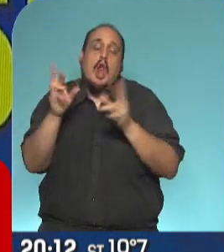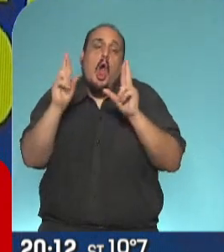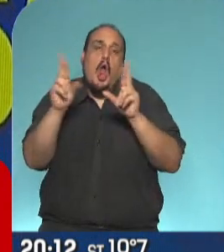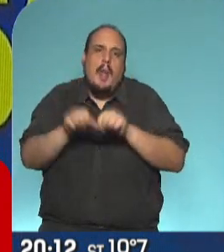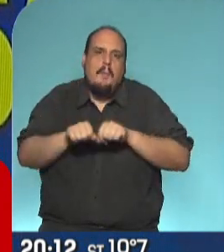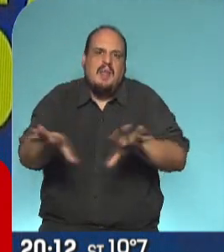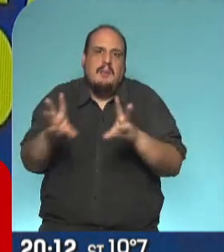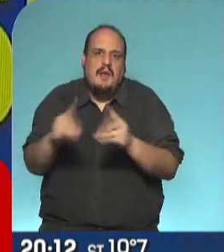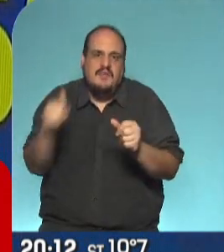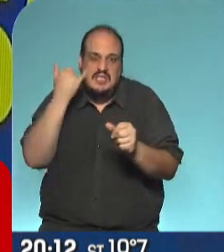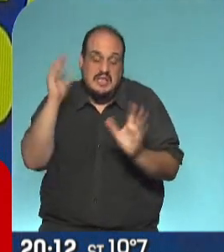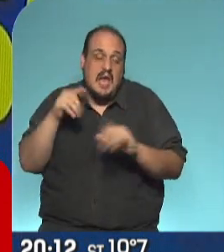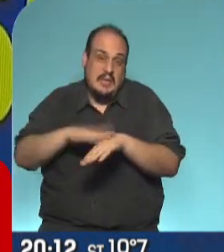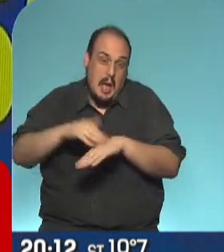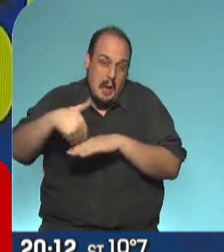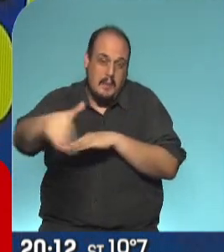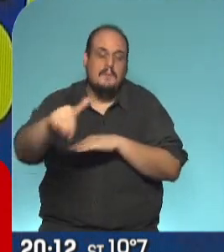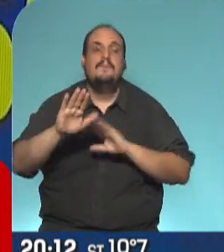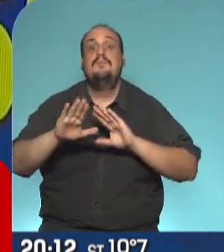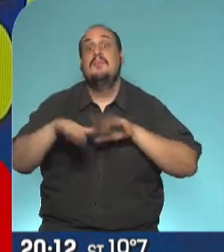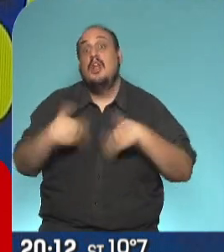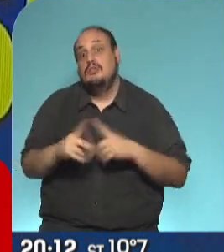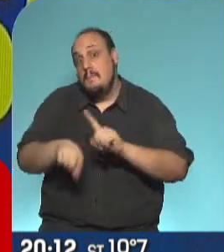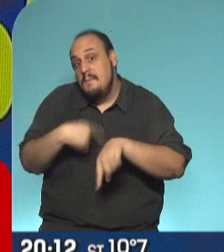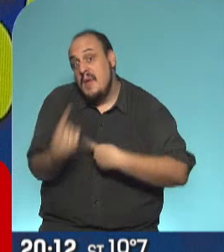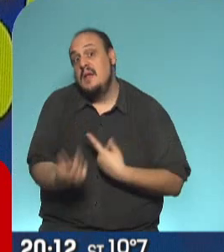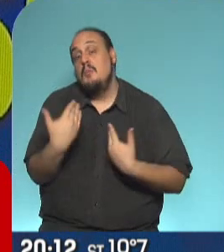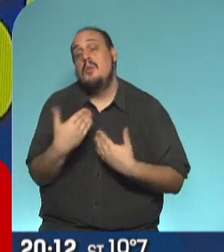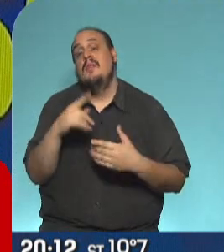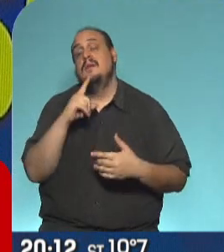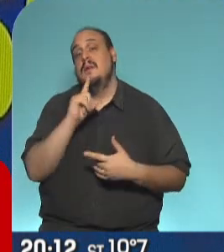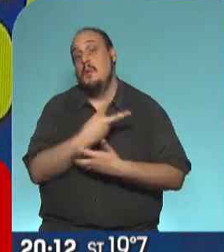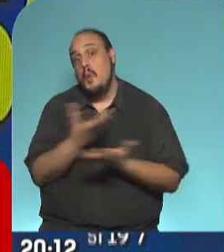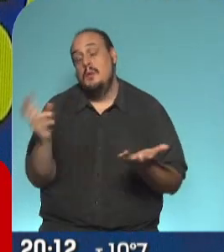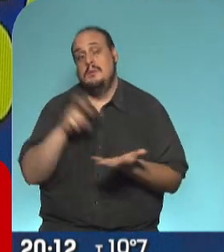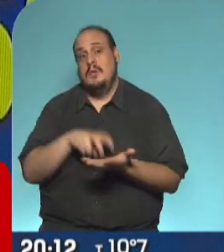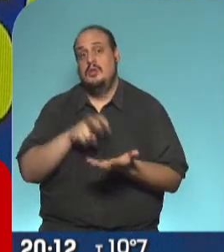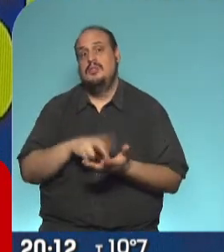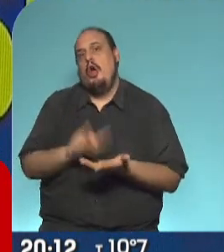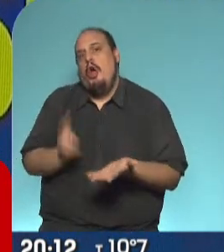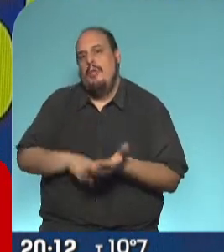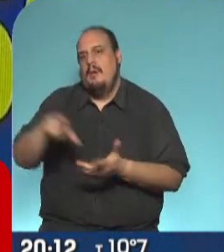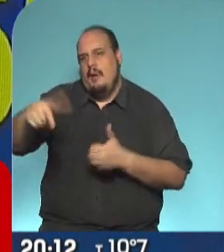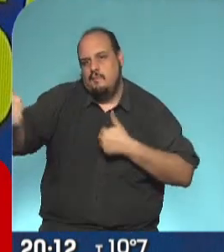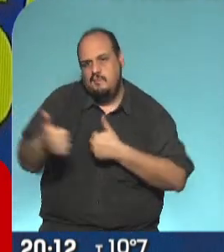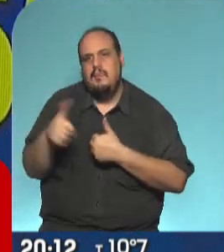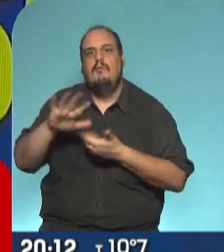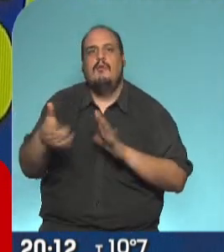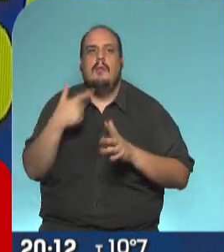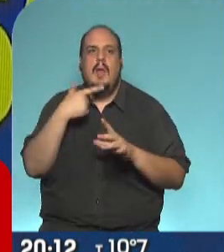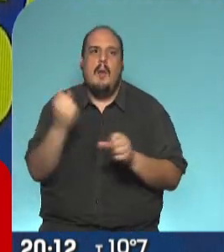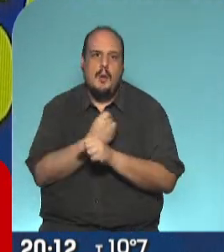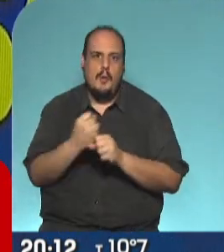pandemia. Quizás mañana entonces podamos abrir Televisión Pública Noticias otra vez con vos, pero ya en este caso para hablar de algo